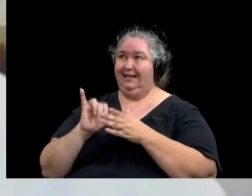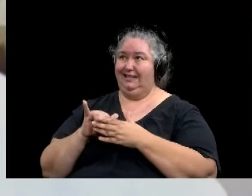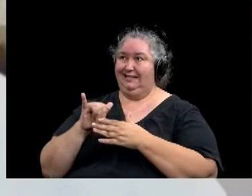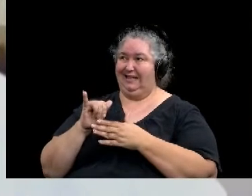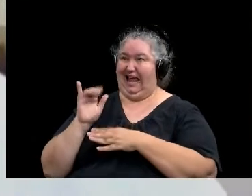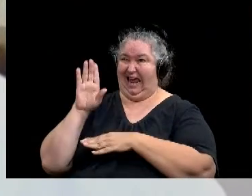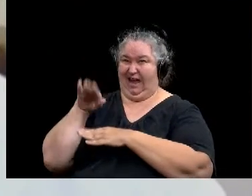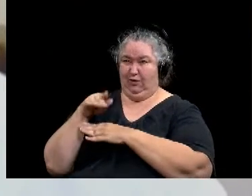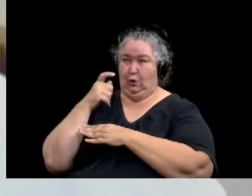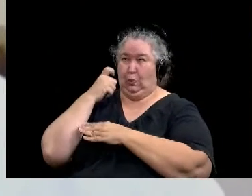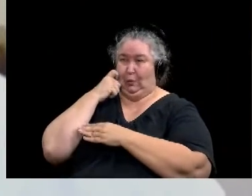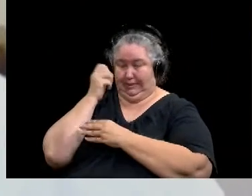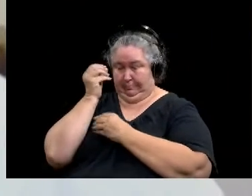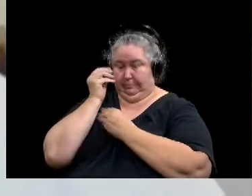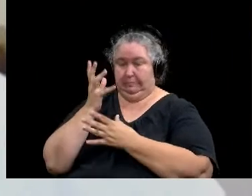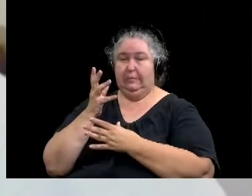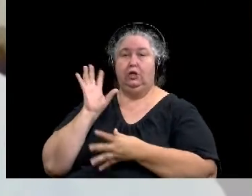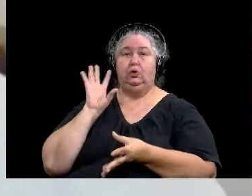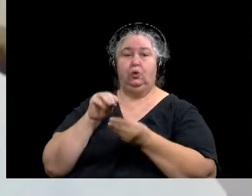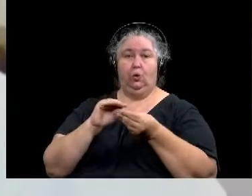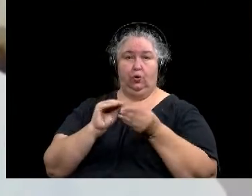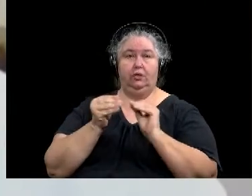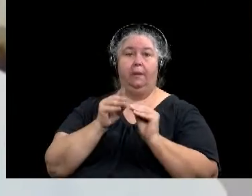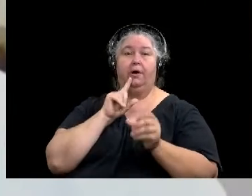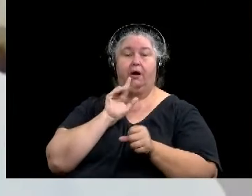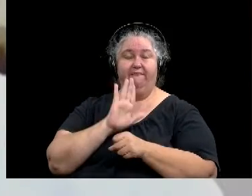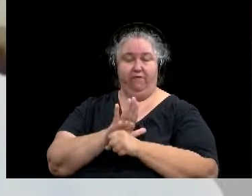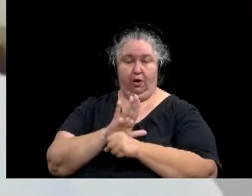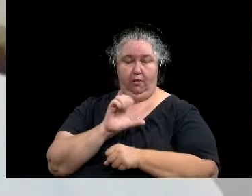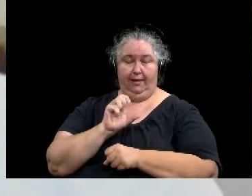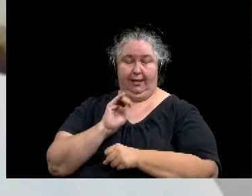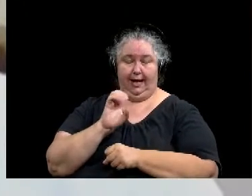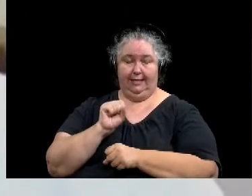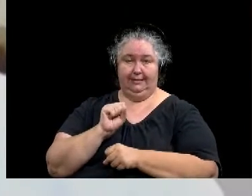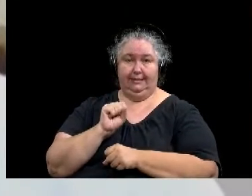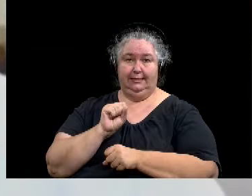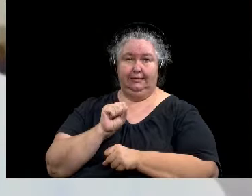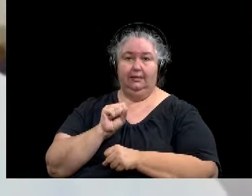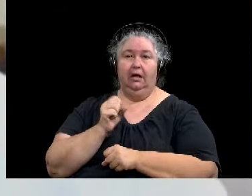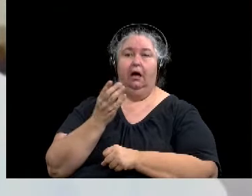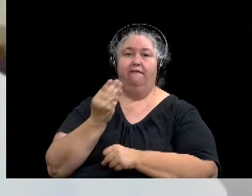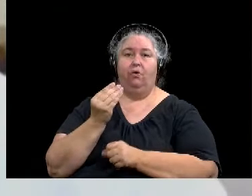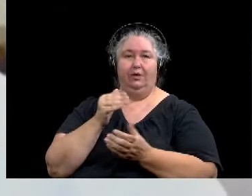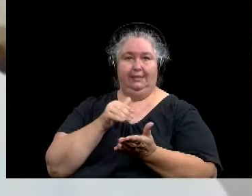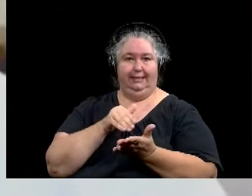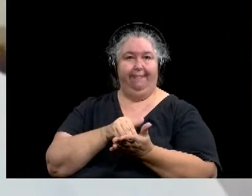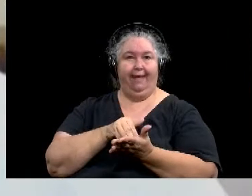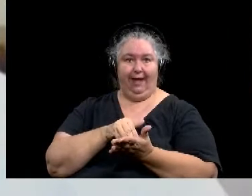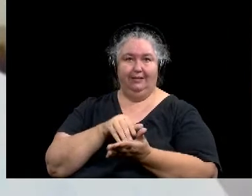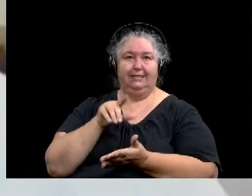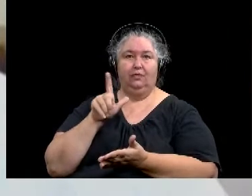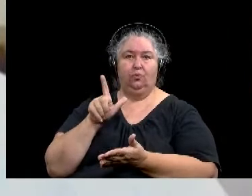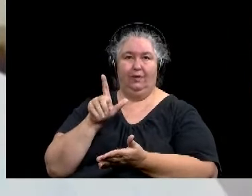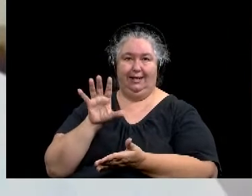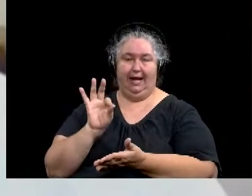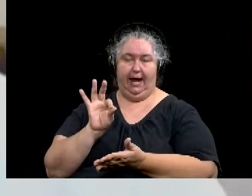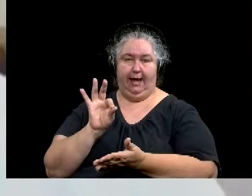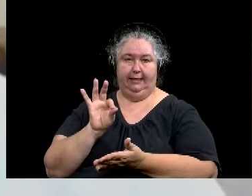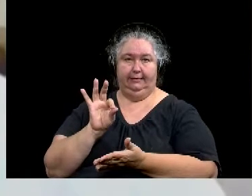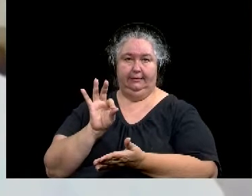desde la tarde tenemos total números de 14 mil